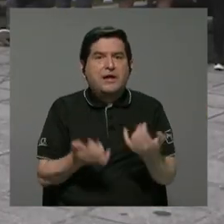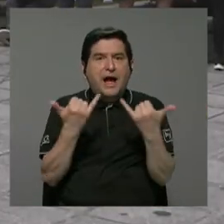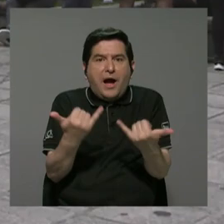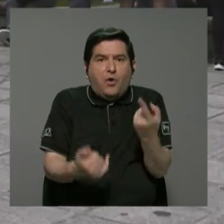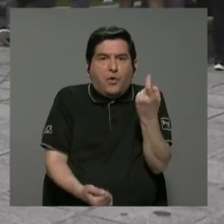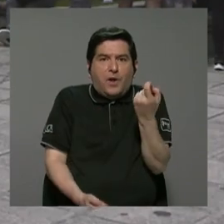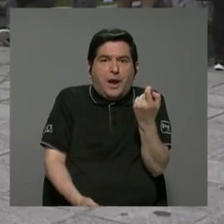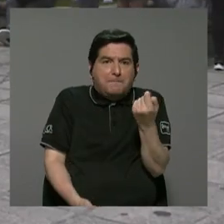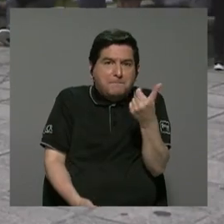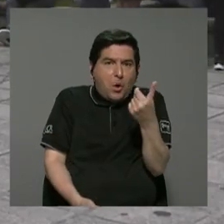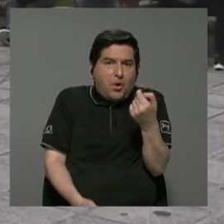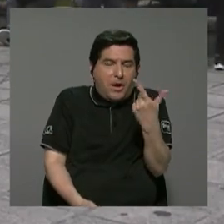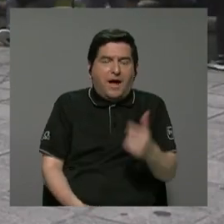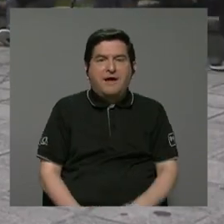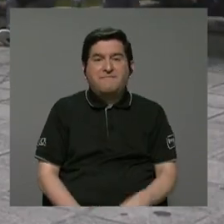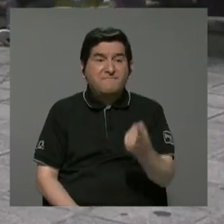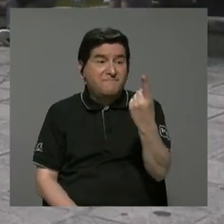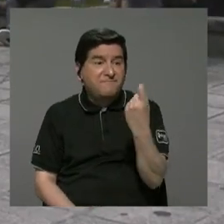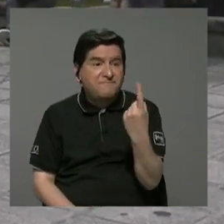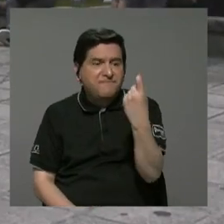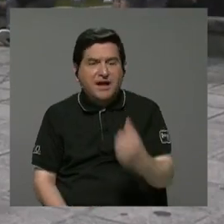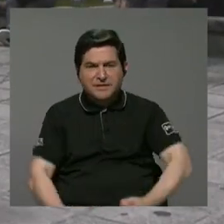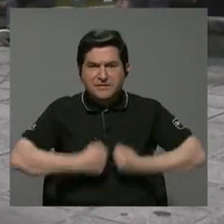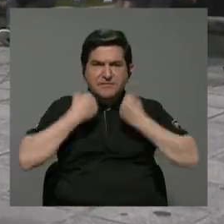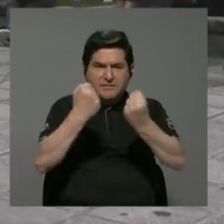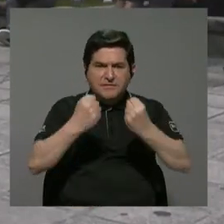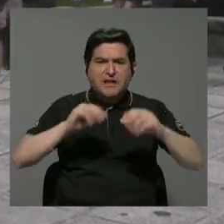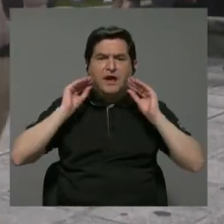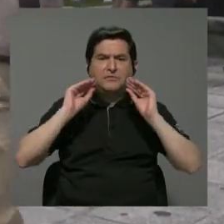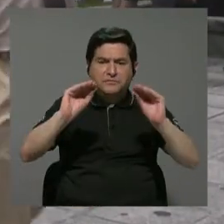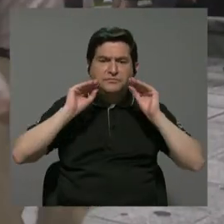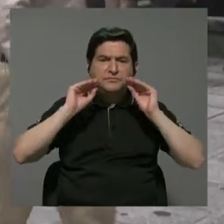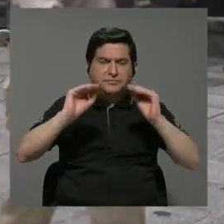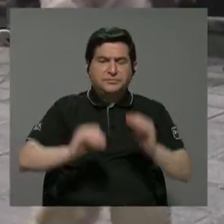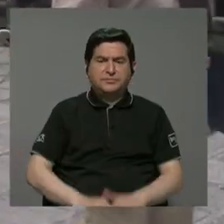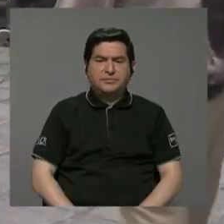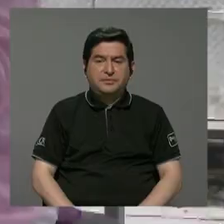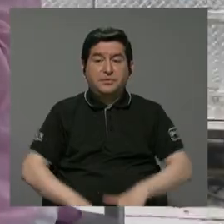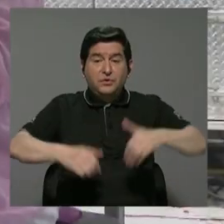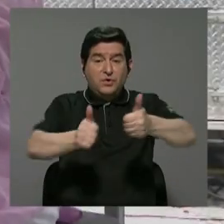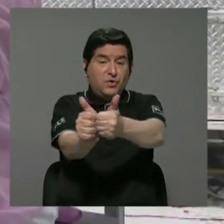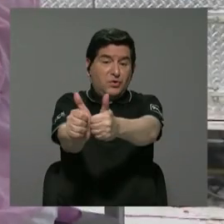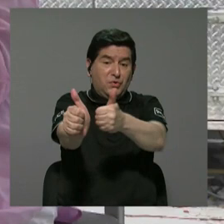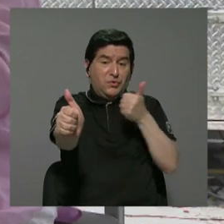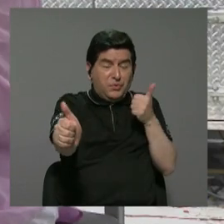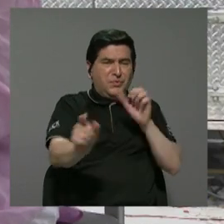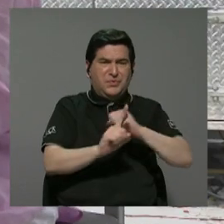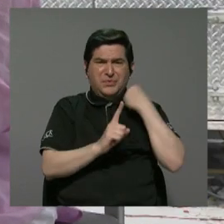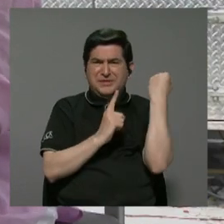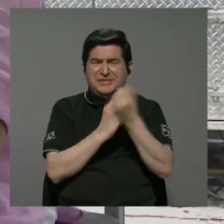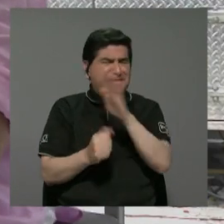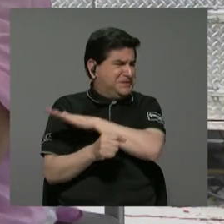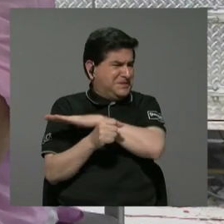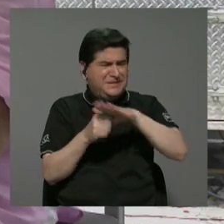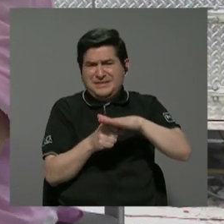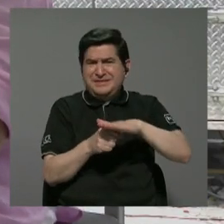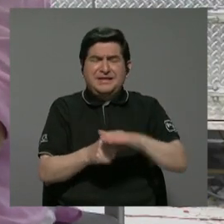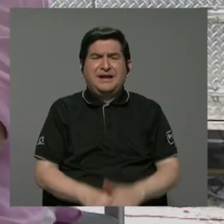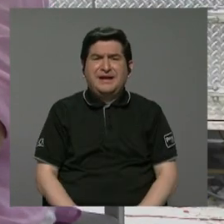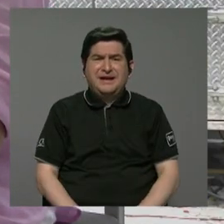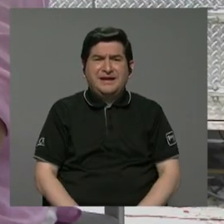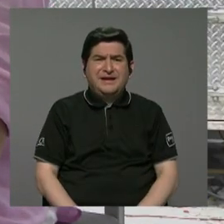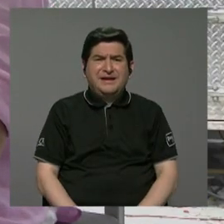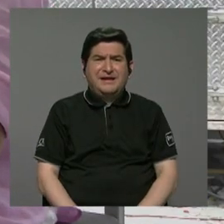porque hace mucha falta fortalecer la educación, y es un retroceso y una cosa absolutamente en el